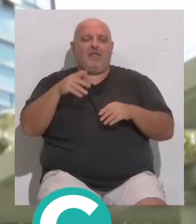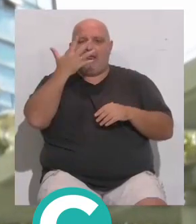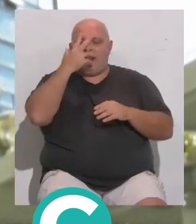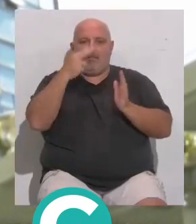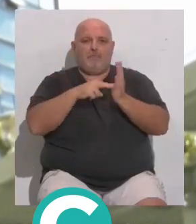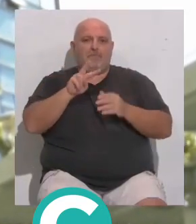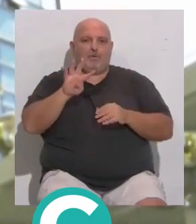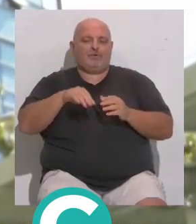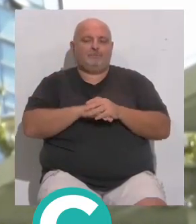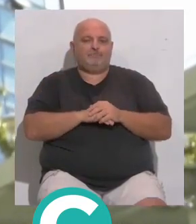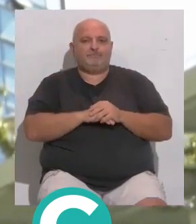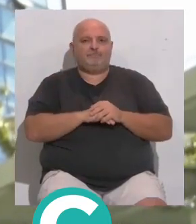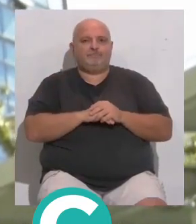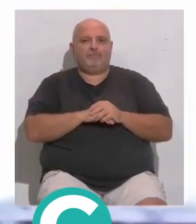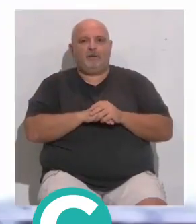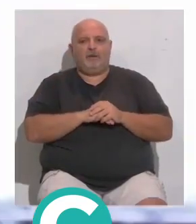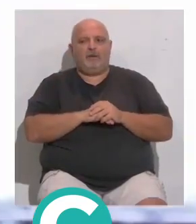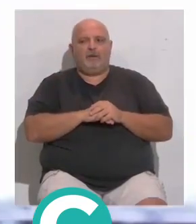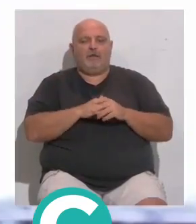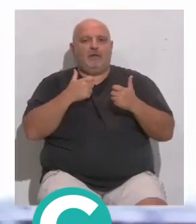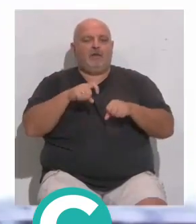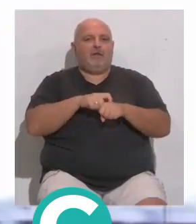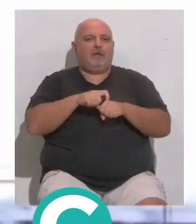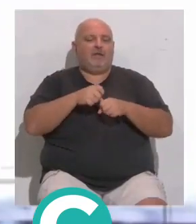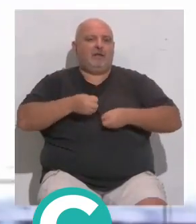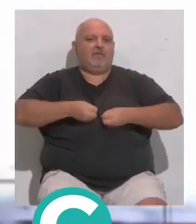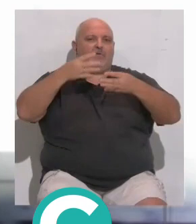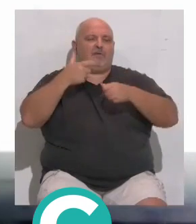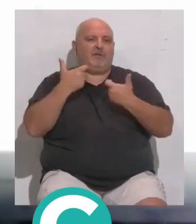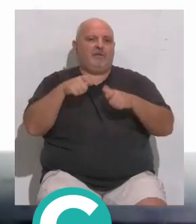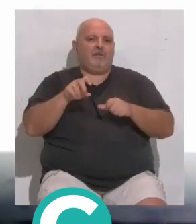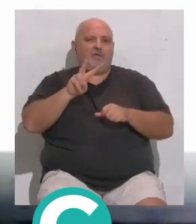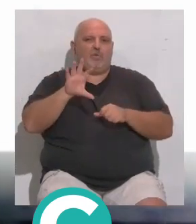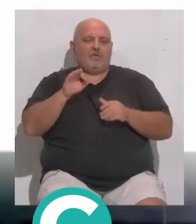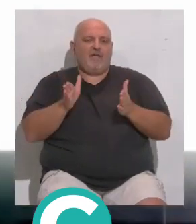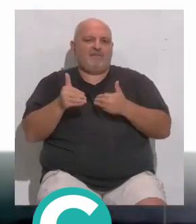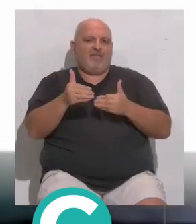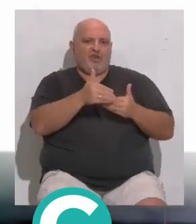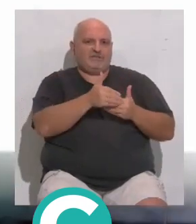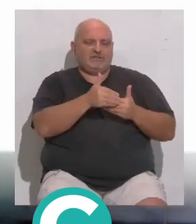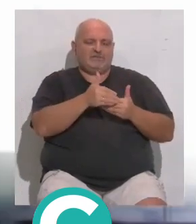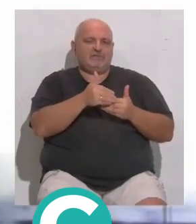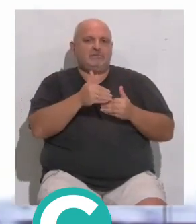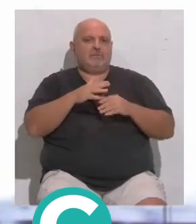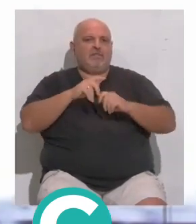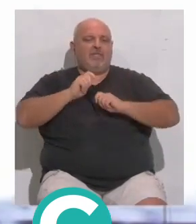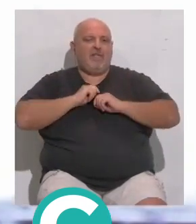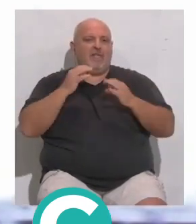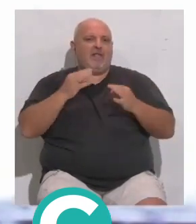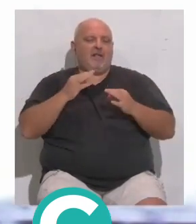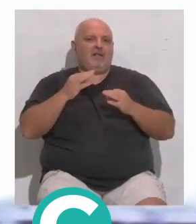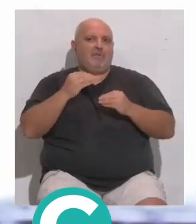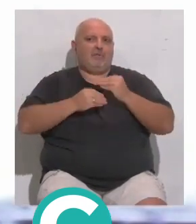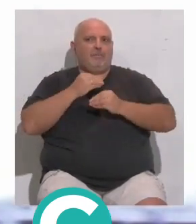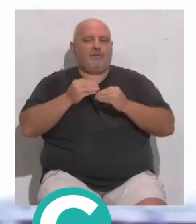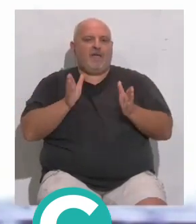de 2024. La tipología de edificio, estamos hablando de unas 250 habitaciones, nos va a permitir y nos va a hacer